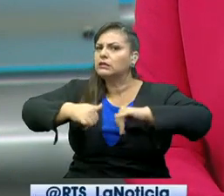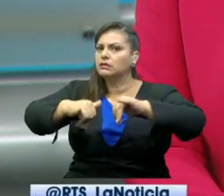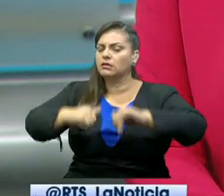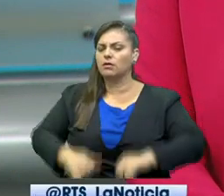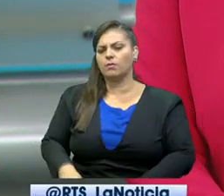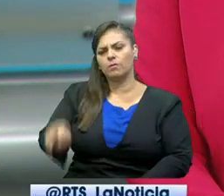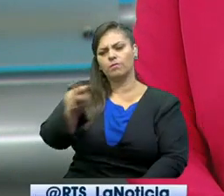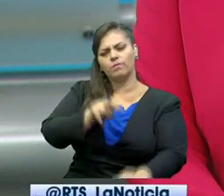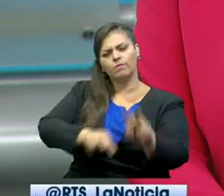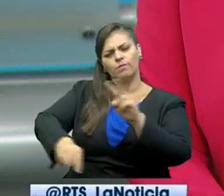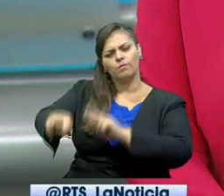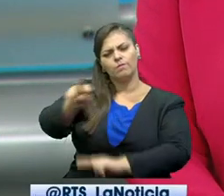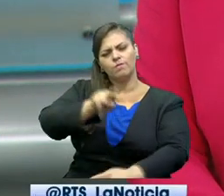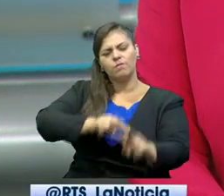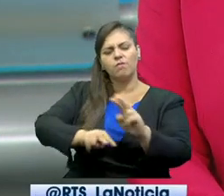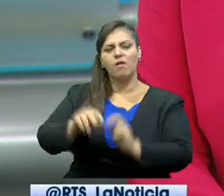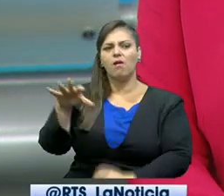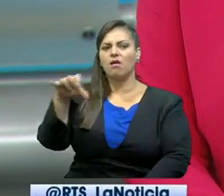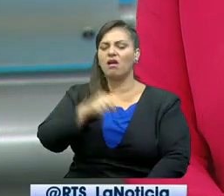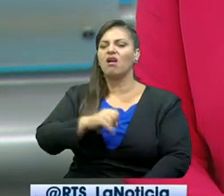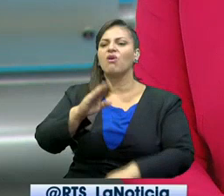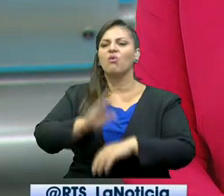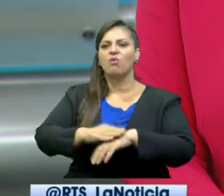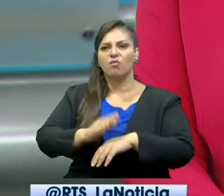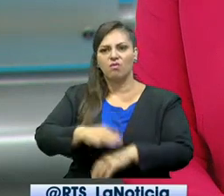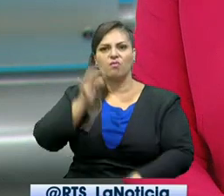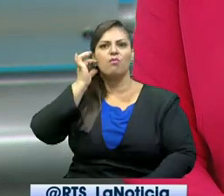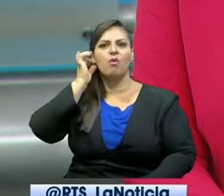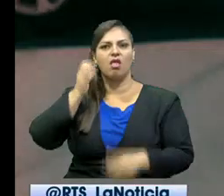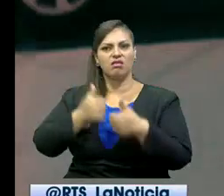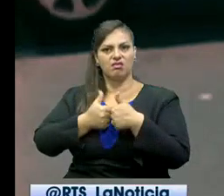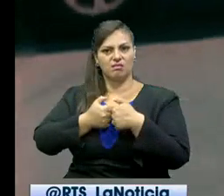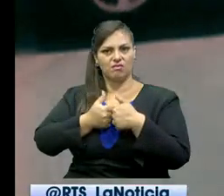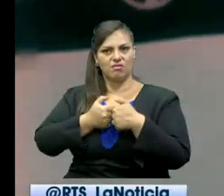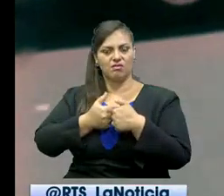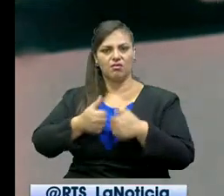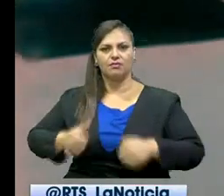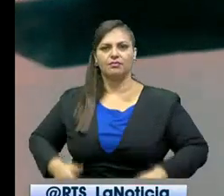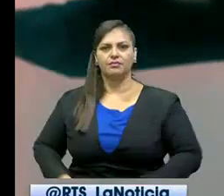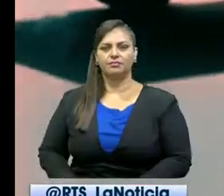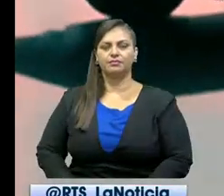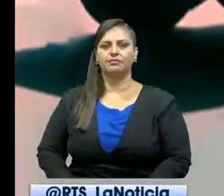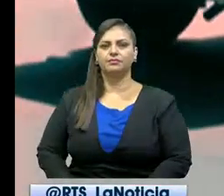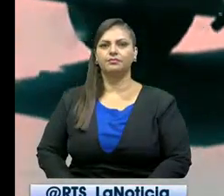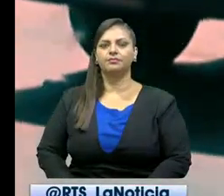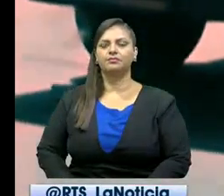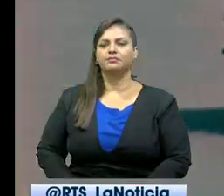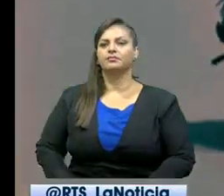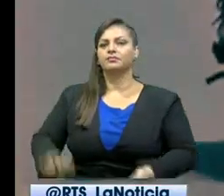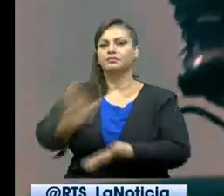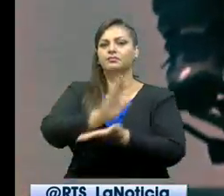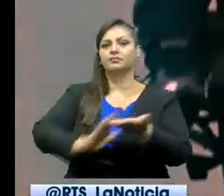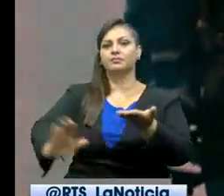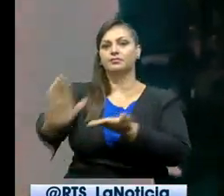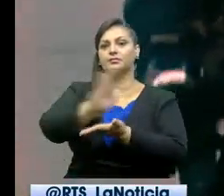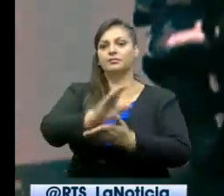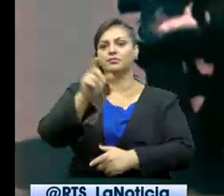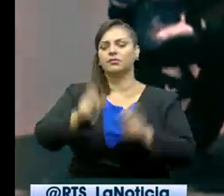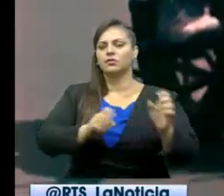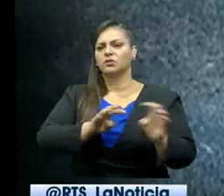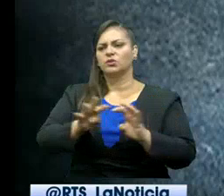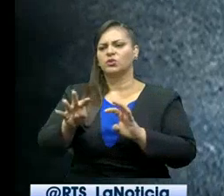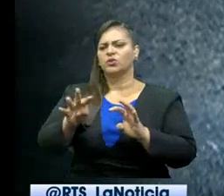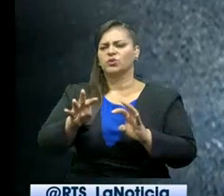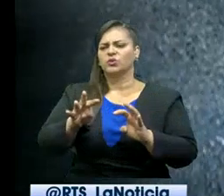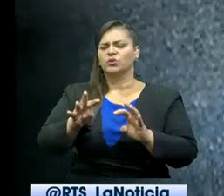el crimen está relacionado a un tema sentimental. En el barrio aún queda el recuerdo ingrato del instante cuando una